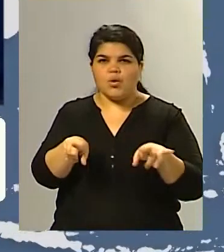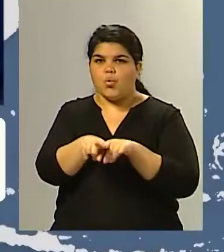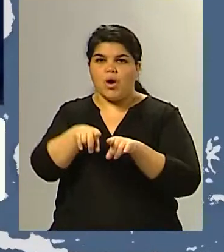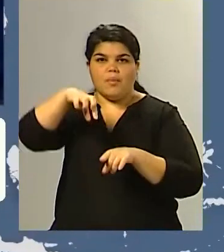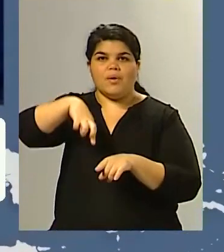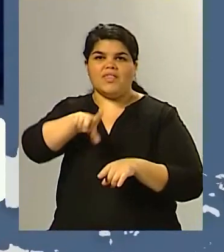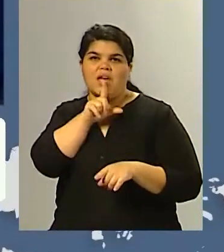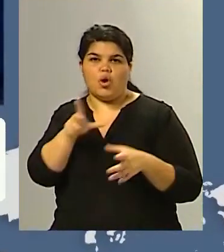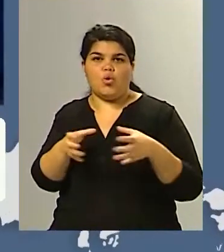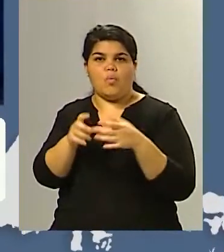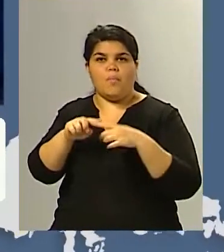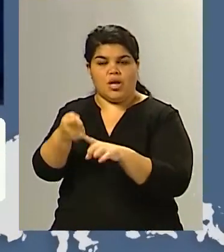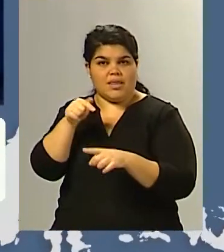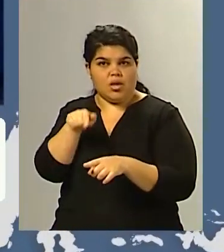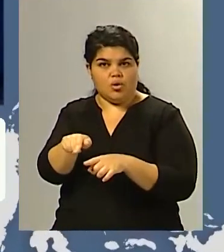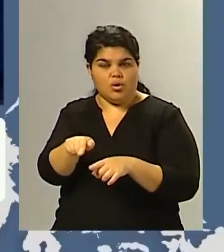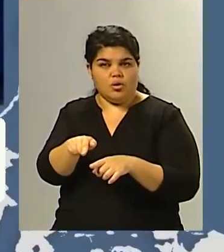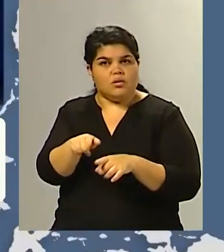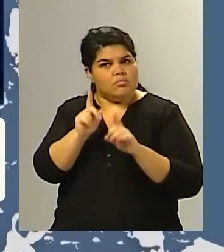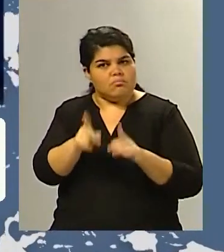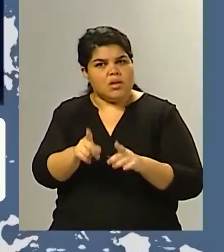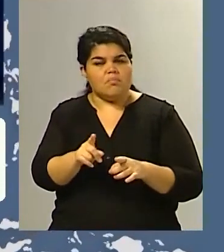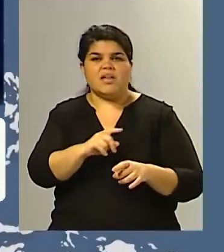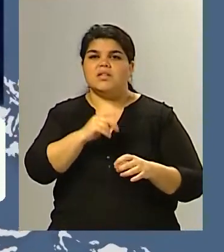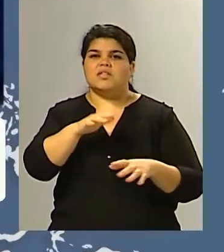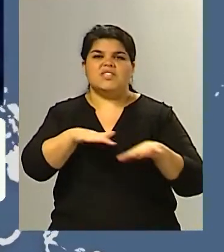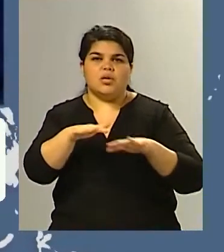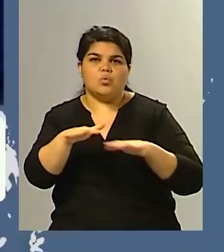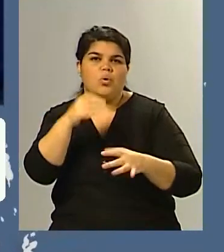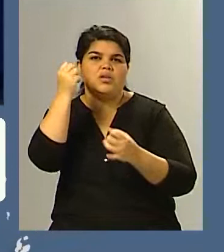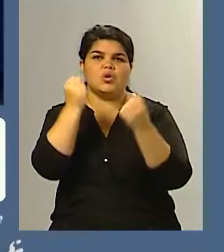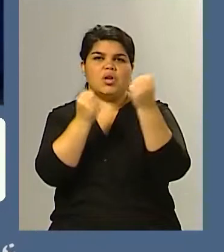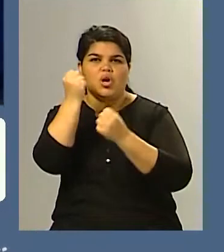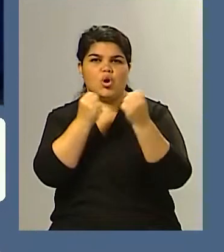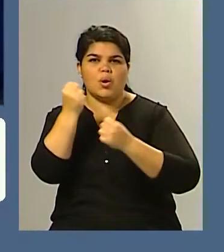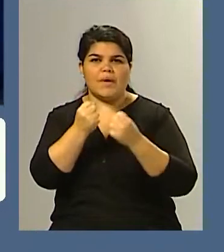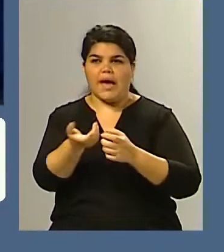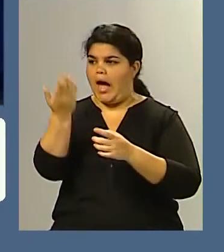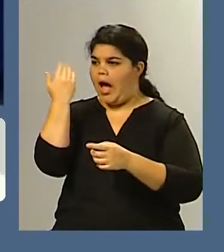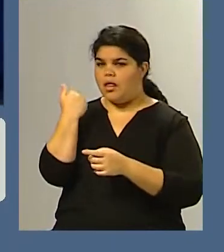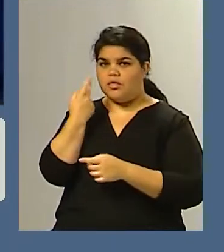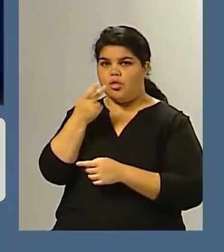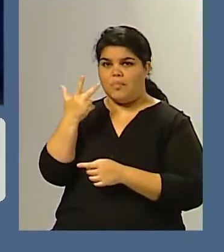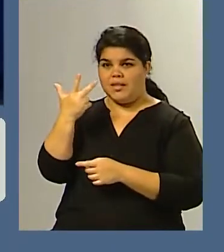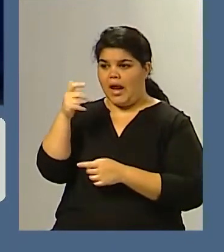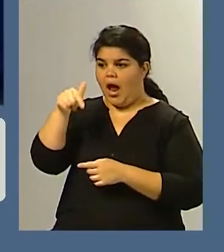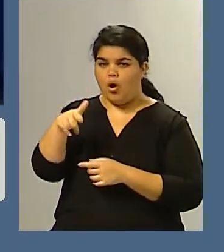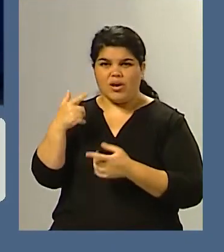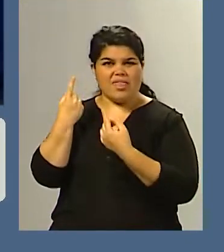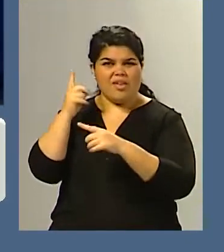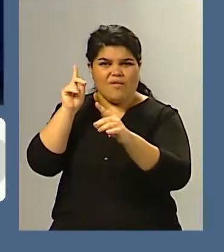una situación social y económica muy diferente a la actual en Brasil en esa época. Sim,